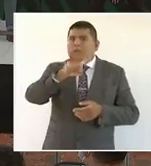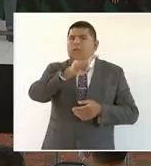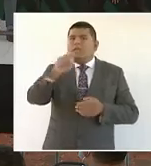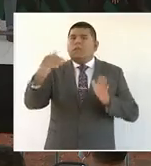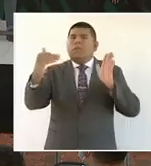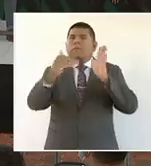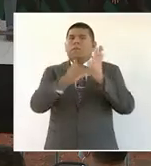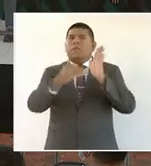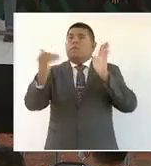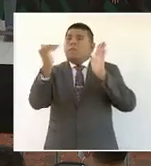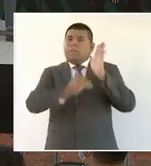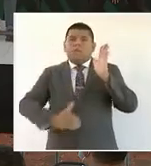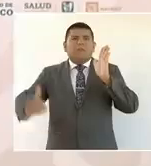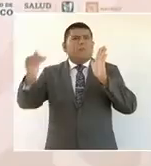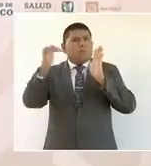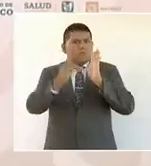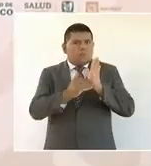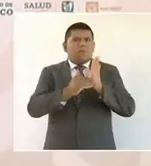100,000 millones de pesos.